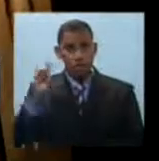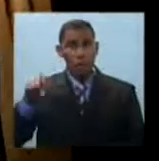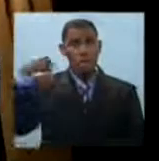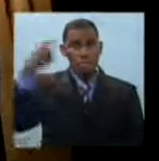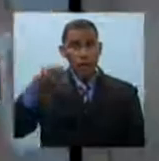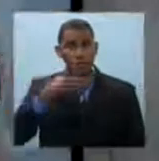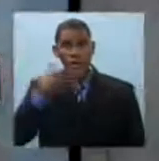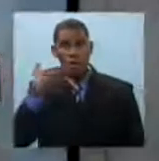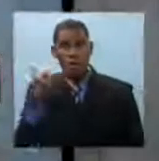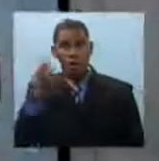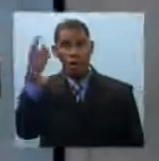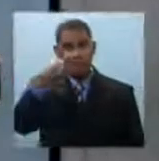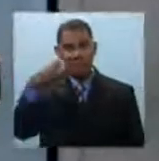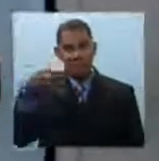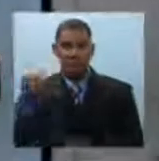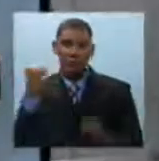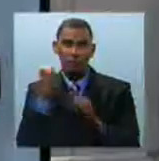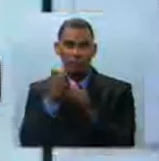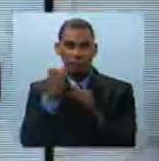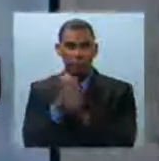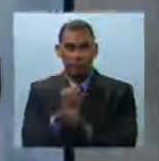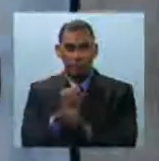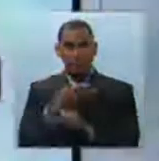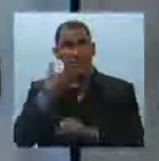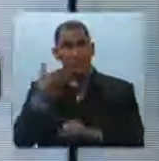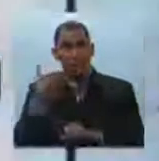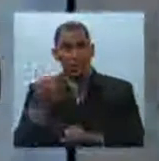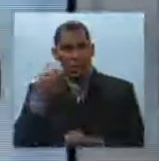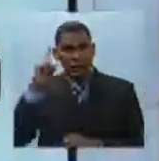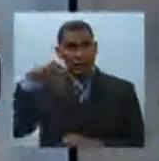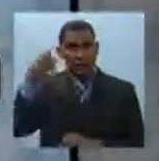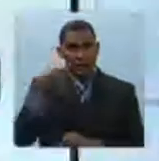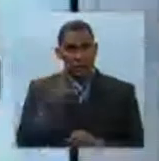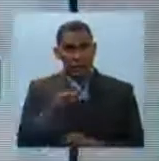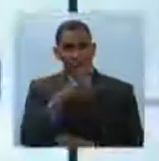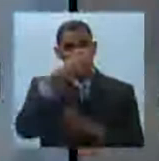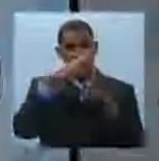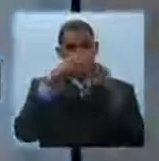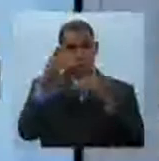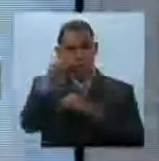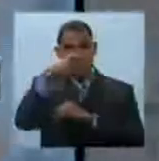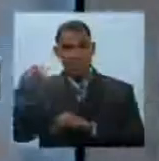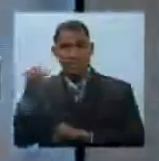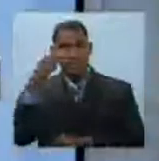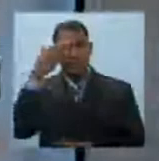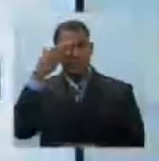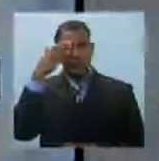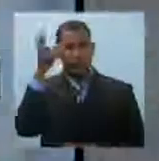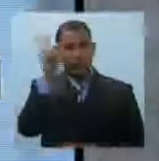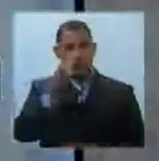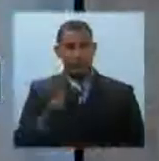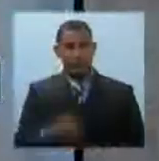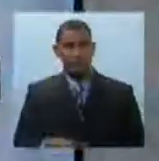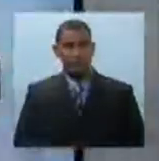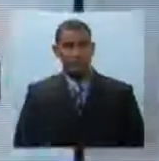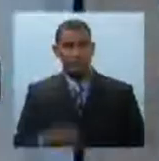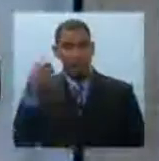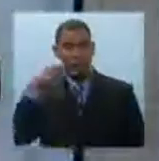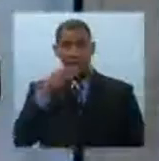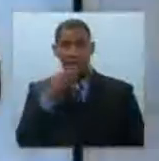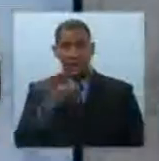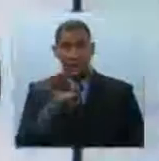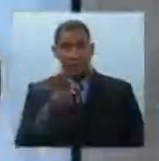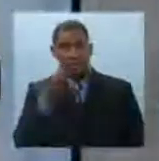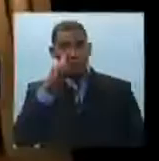Soy una persona que sigue trabajando, tratando de mejorar para, bueno, darle satisfacción a toda la fanática venezolana. Un día antes dijiste que te ibas a contener